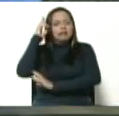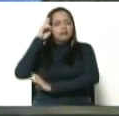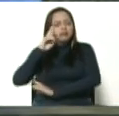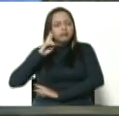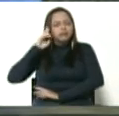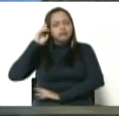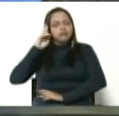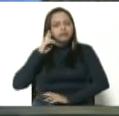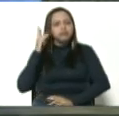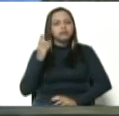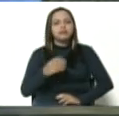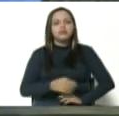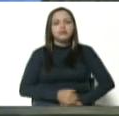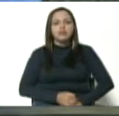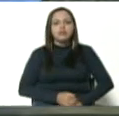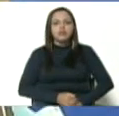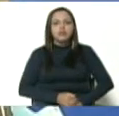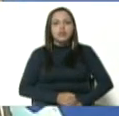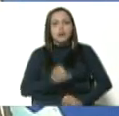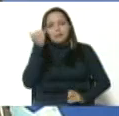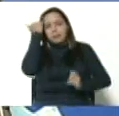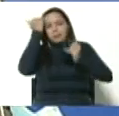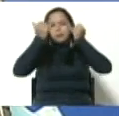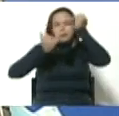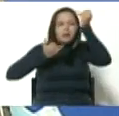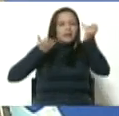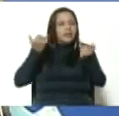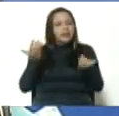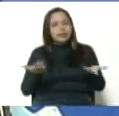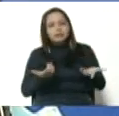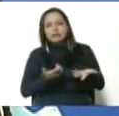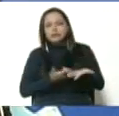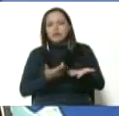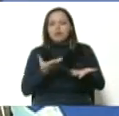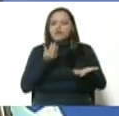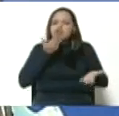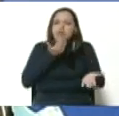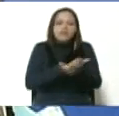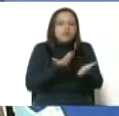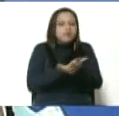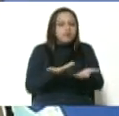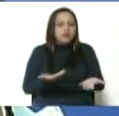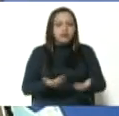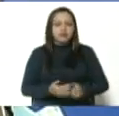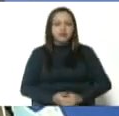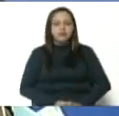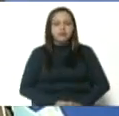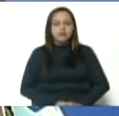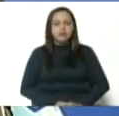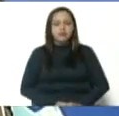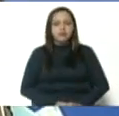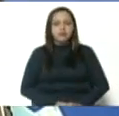tenemos muchas opiniones, tenemos muchos postulados que han